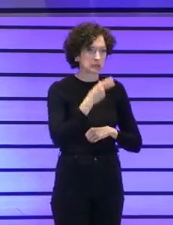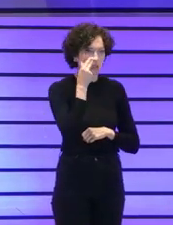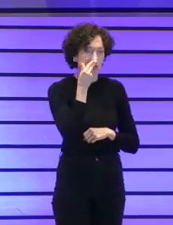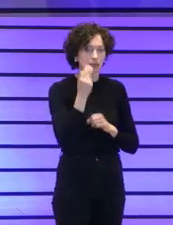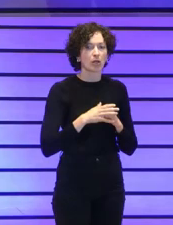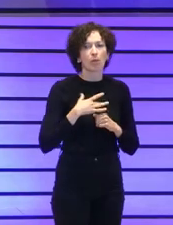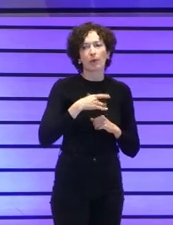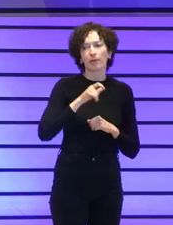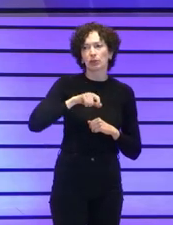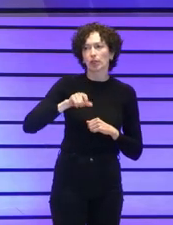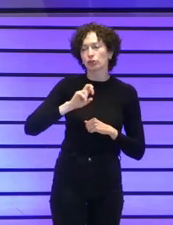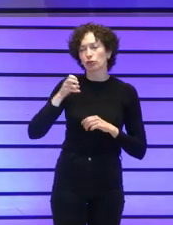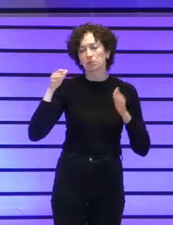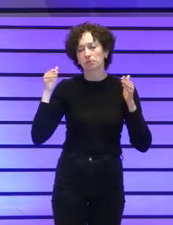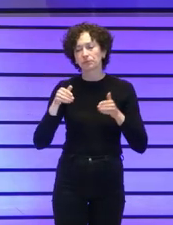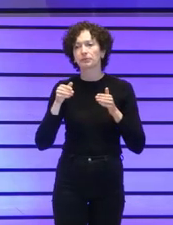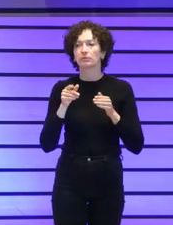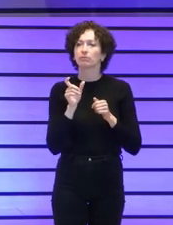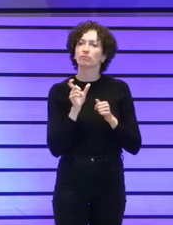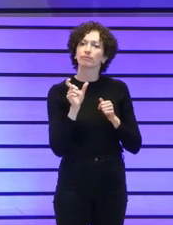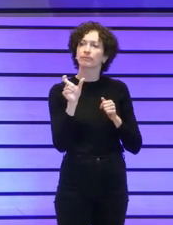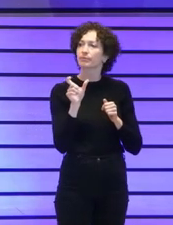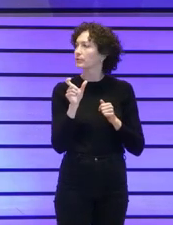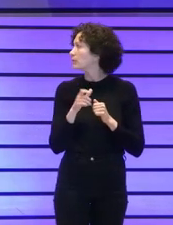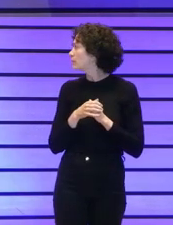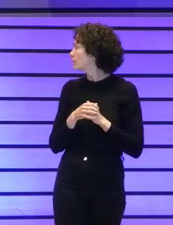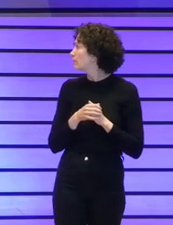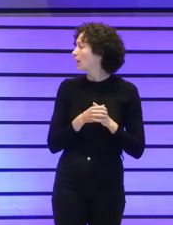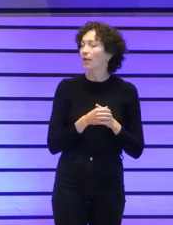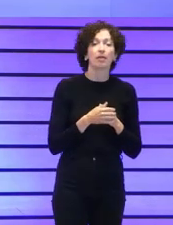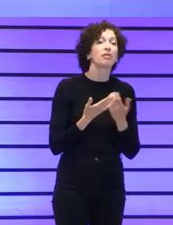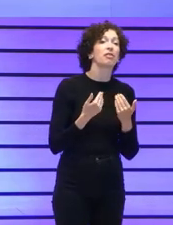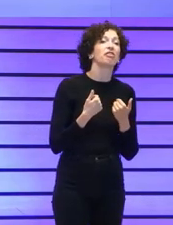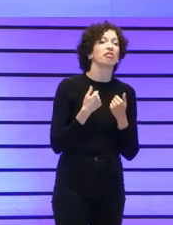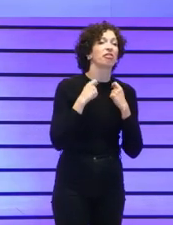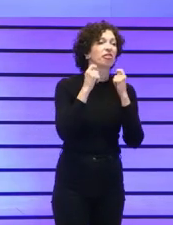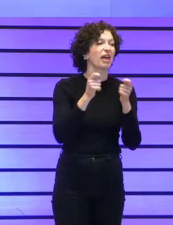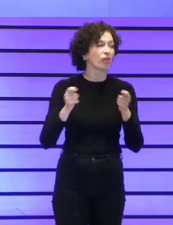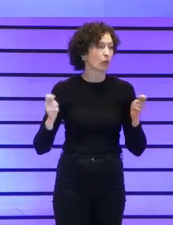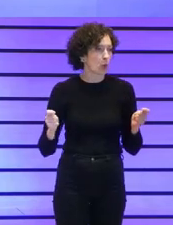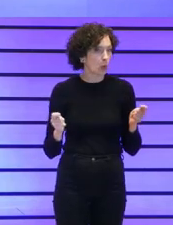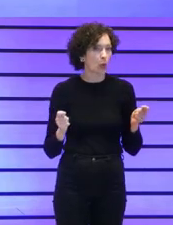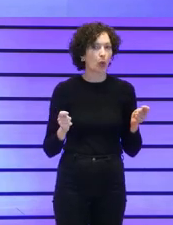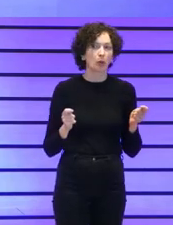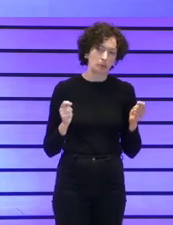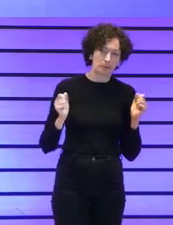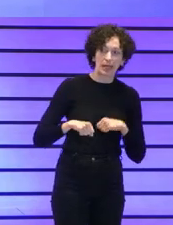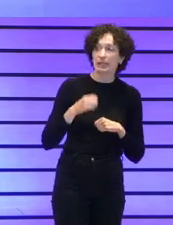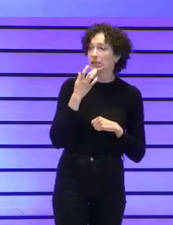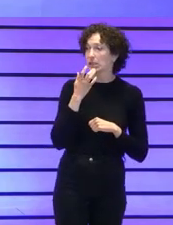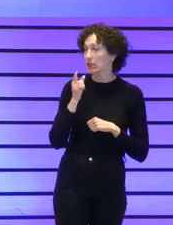gente ve esta parte. Dando. Pues sí, algo queremos dar, ¿no? Pues también está bien. Luego alguien se pone aquí por el